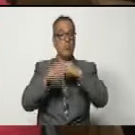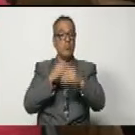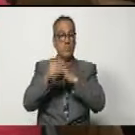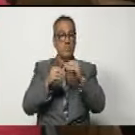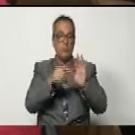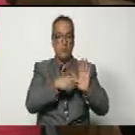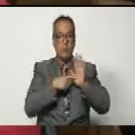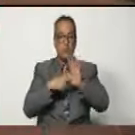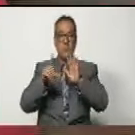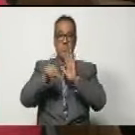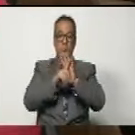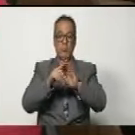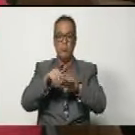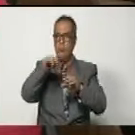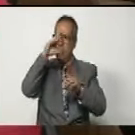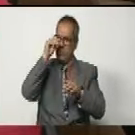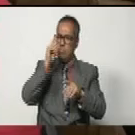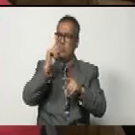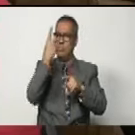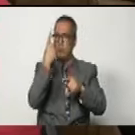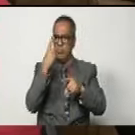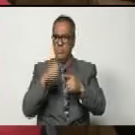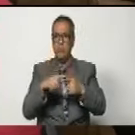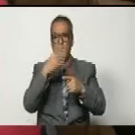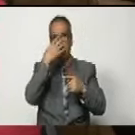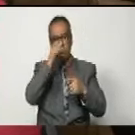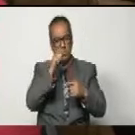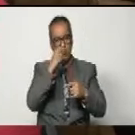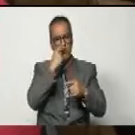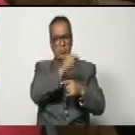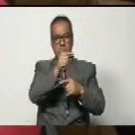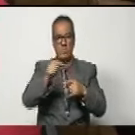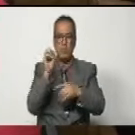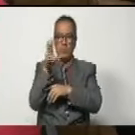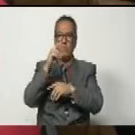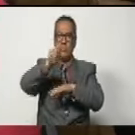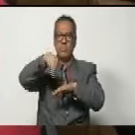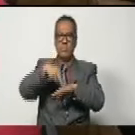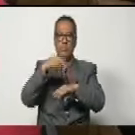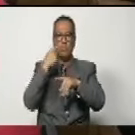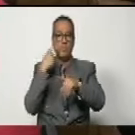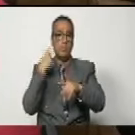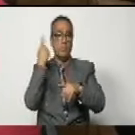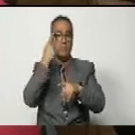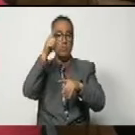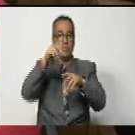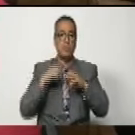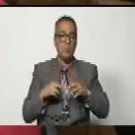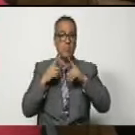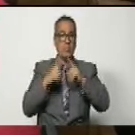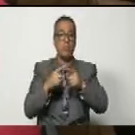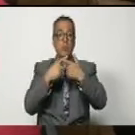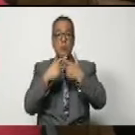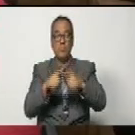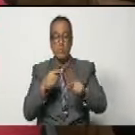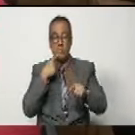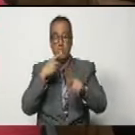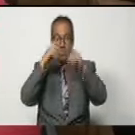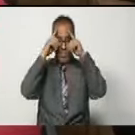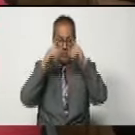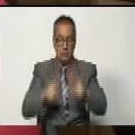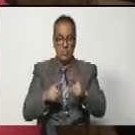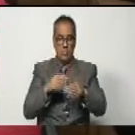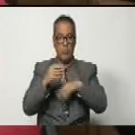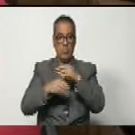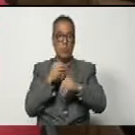de la presente ley se entiende por 1. La Asamblea de Ciudadanas y Ciudadanos es la máxima instancia de deliberación y decisión para